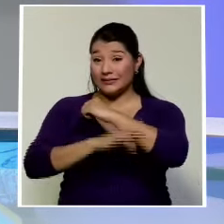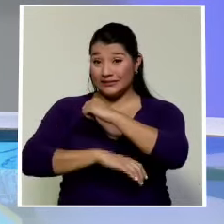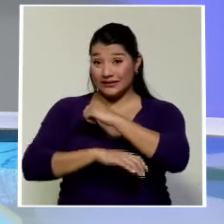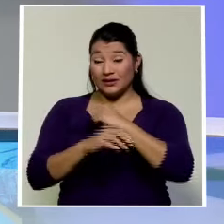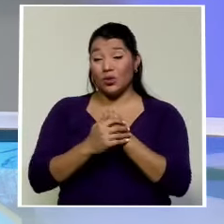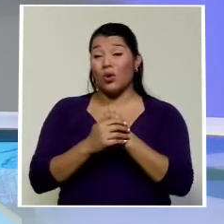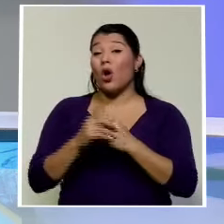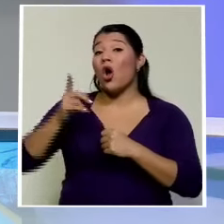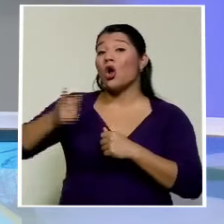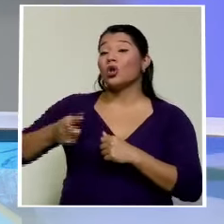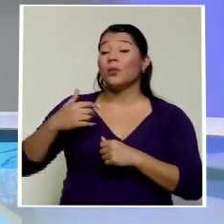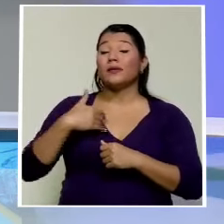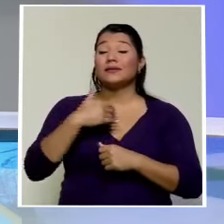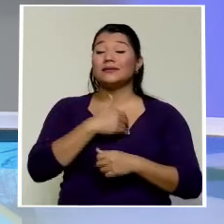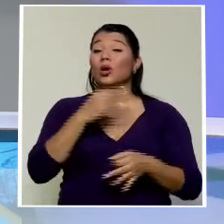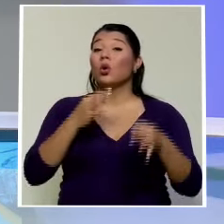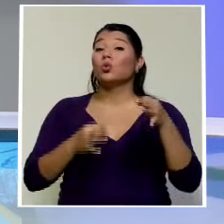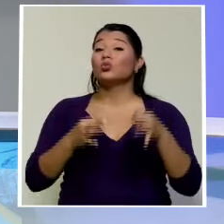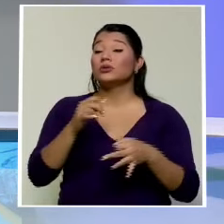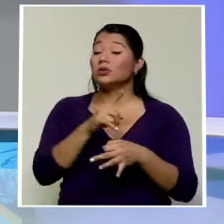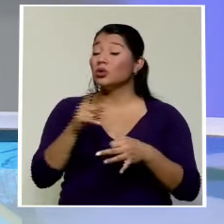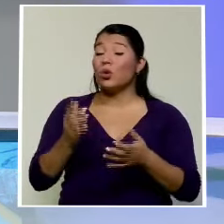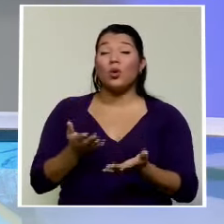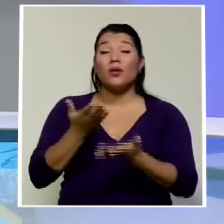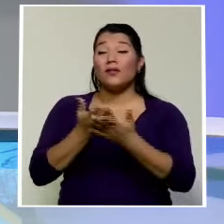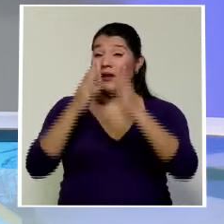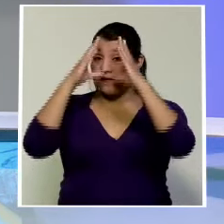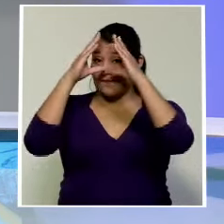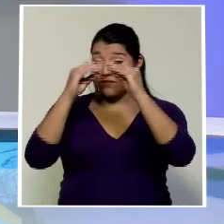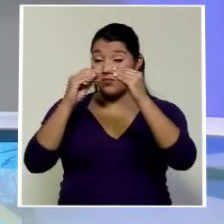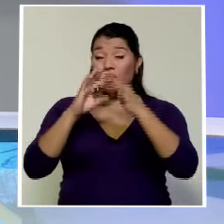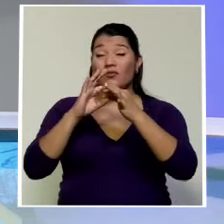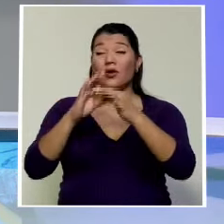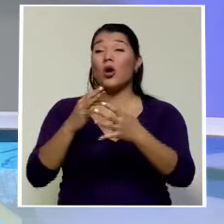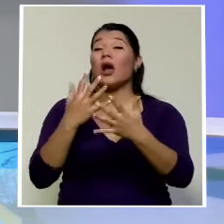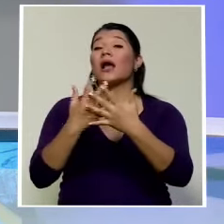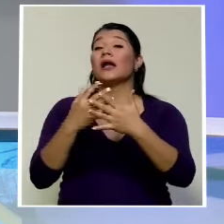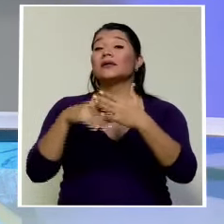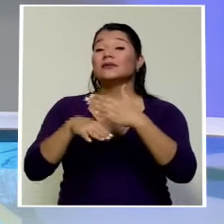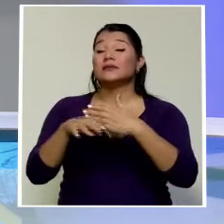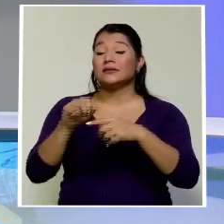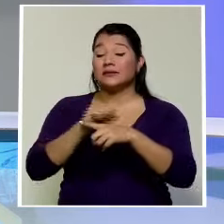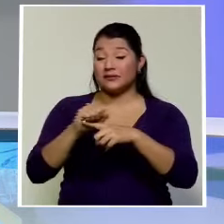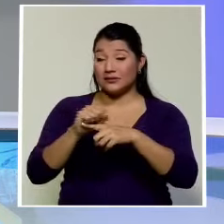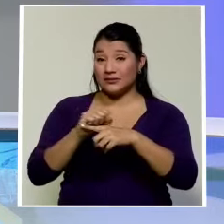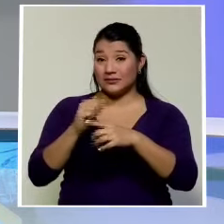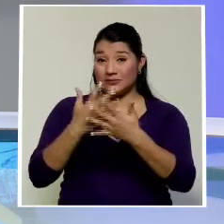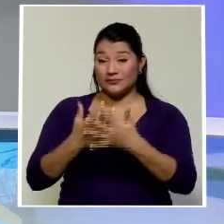le ordenó al Ministerio de Justicia no brindar información sobre la cárcel de San Sebastián.